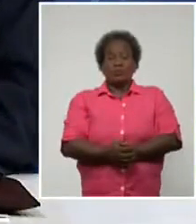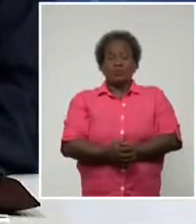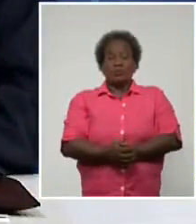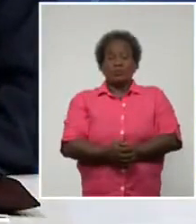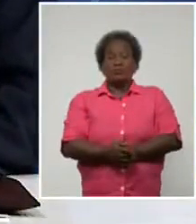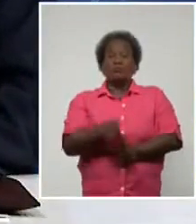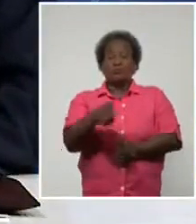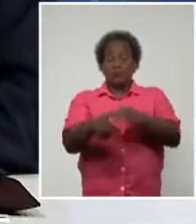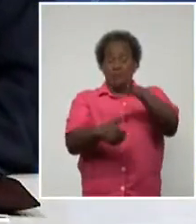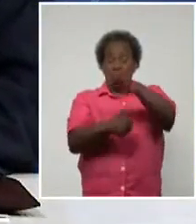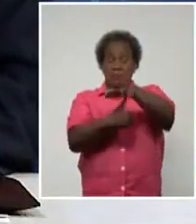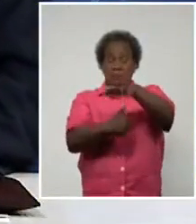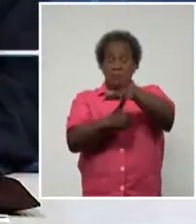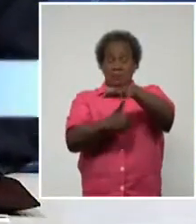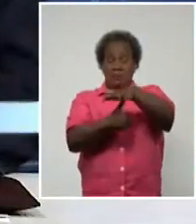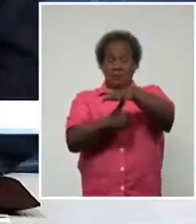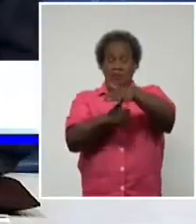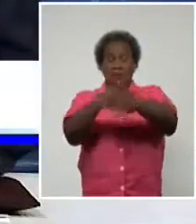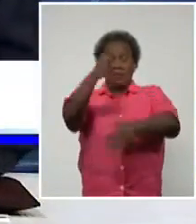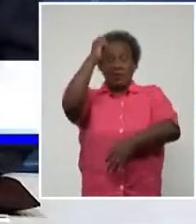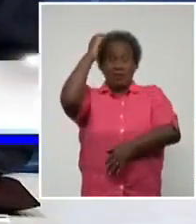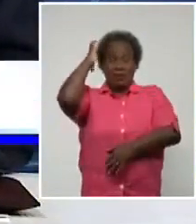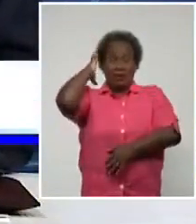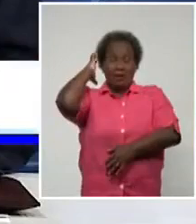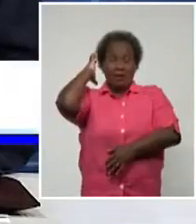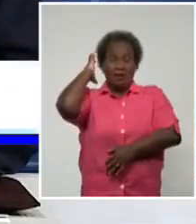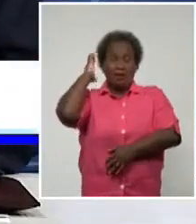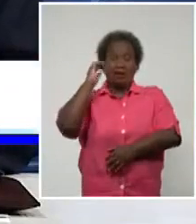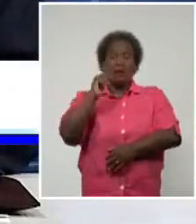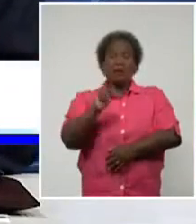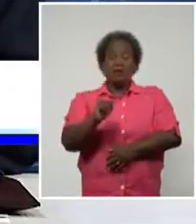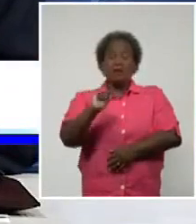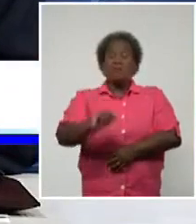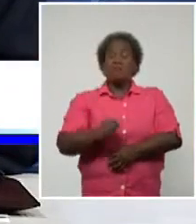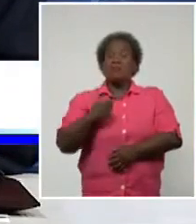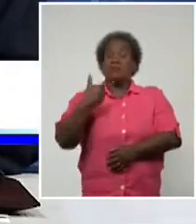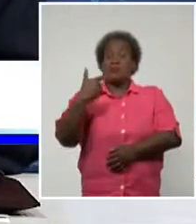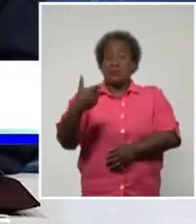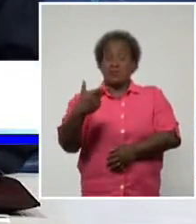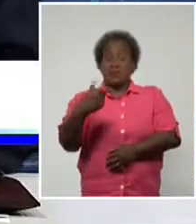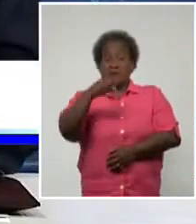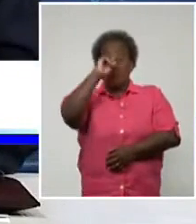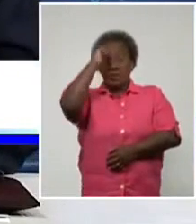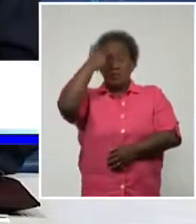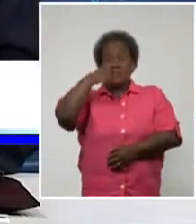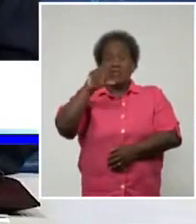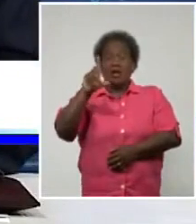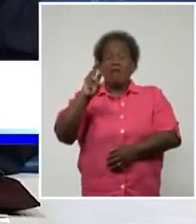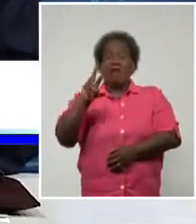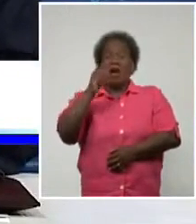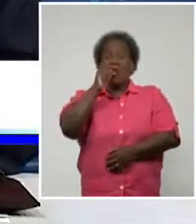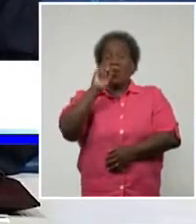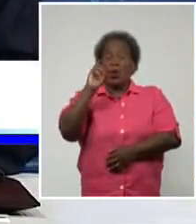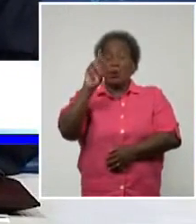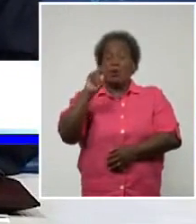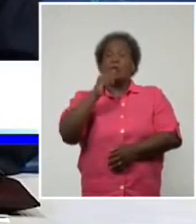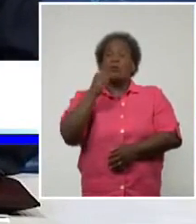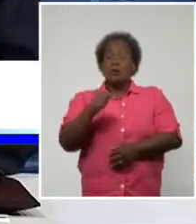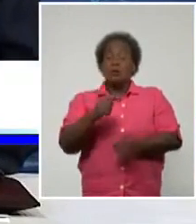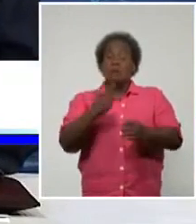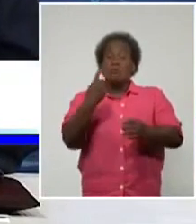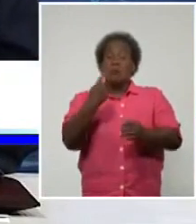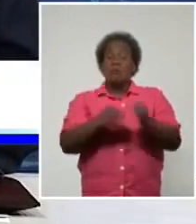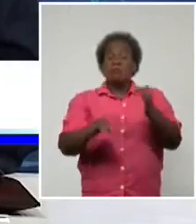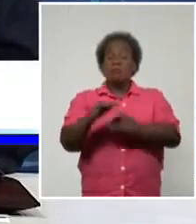El presidente de la República de Cuba, Miguel Díaz-Canel Bermúdez, el vicepresidente Salvador Valdés Mesa y el primer ministro, Manuel Marrero